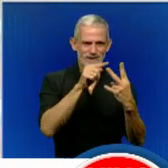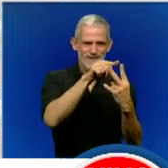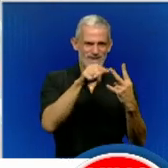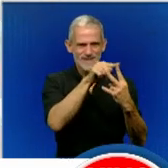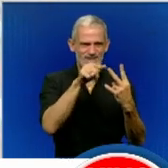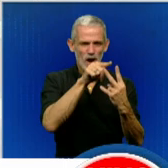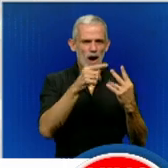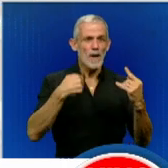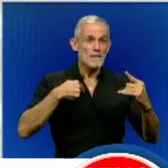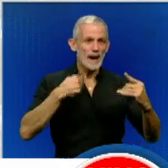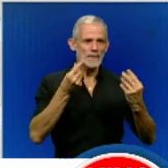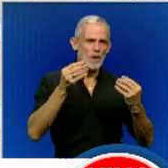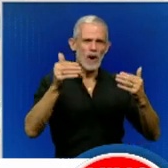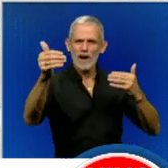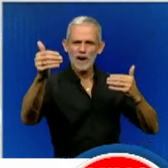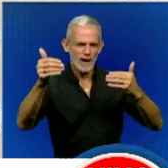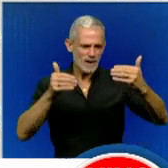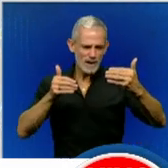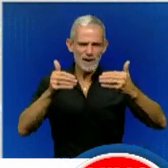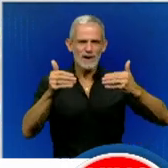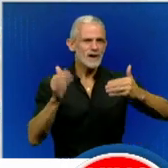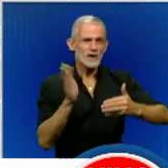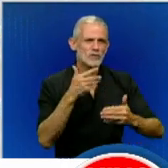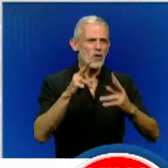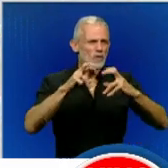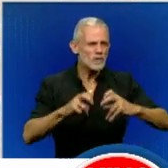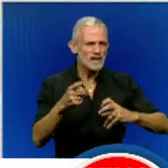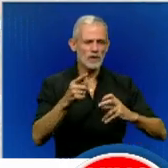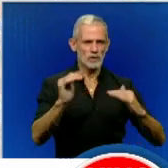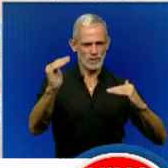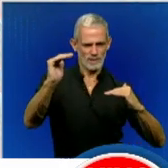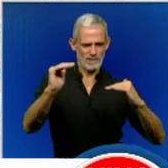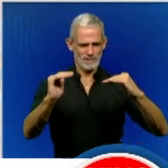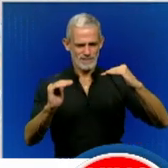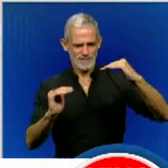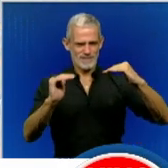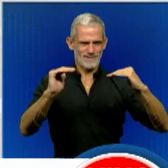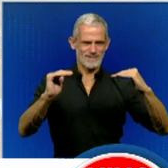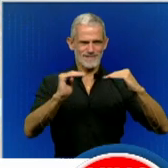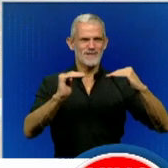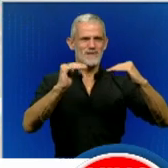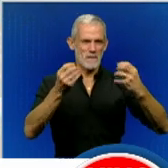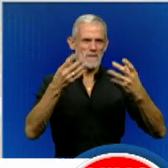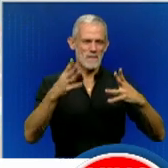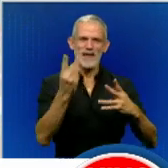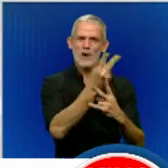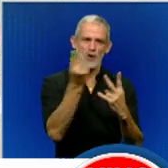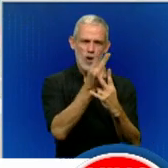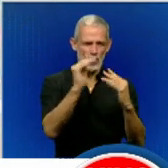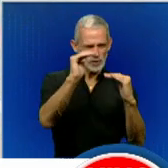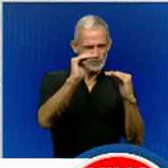es el secreto de todo esta vista está en equilibrar perfectamente bien estos dos